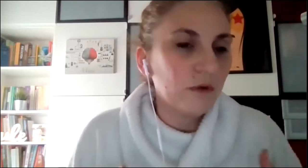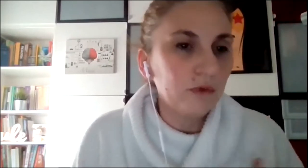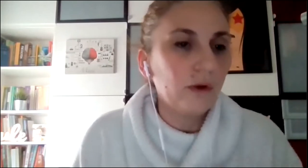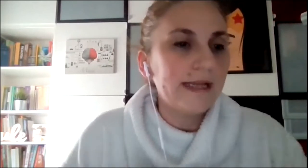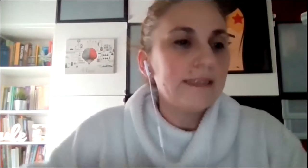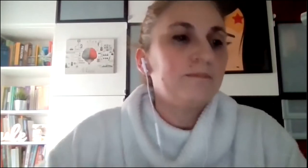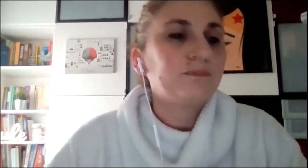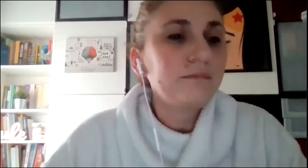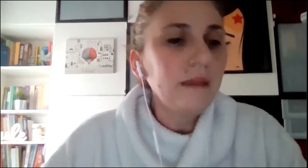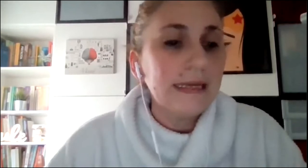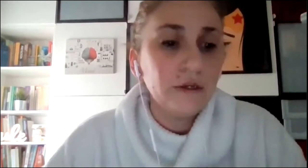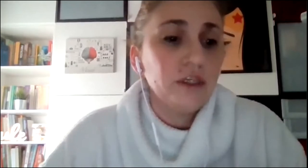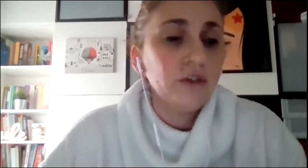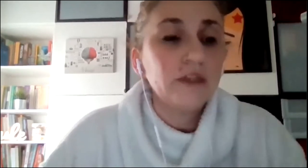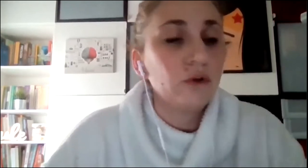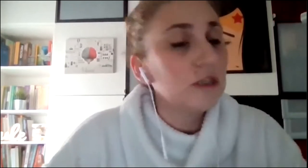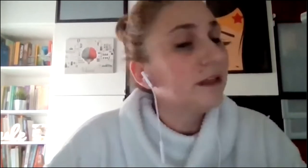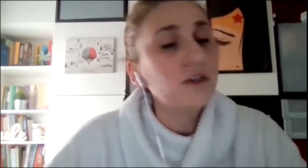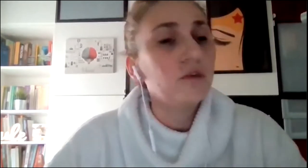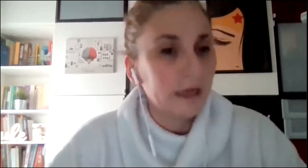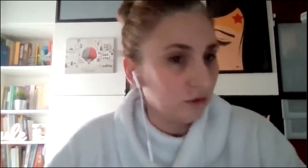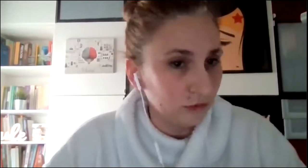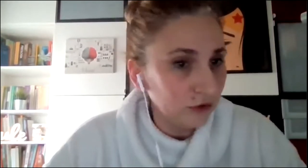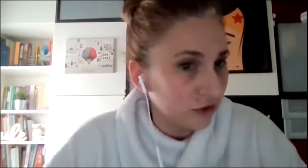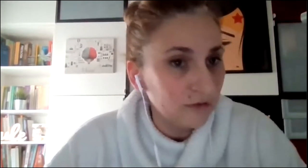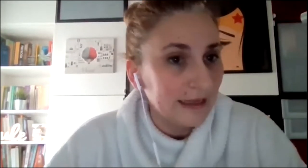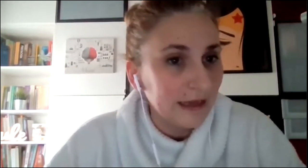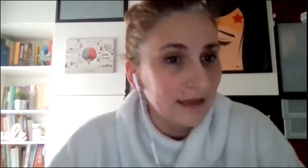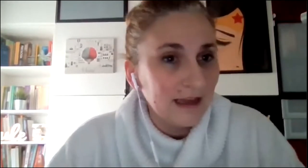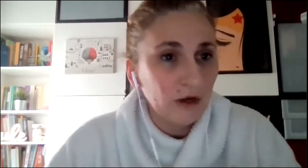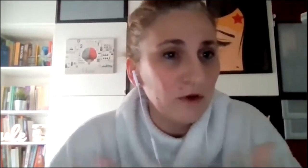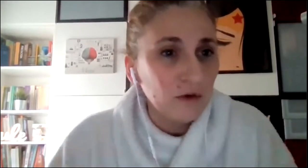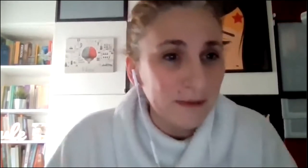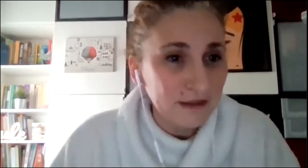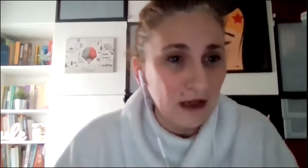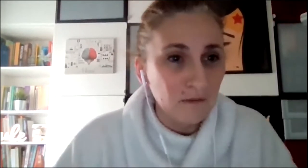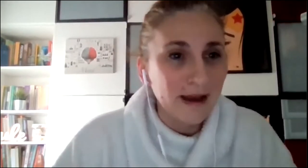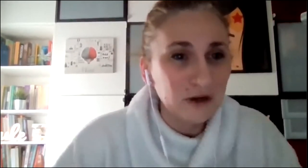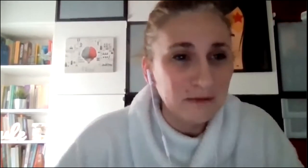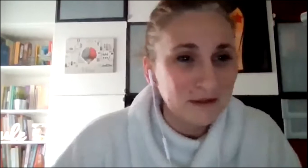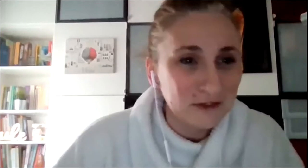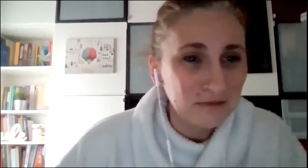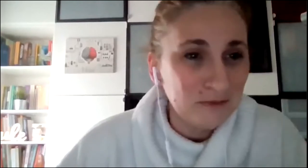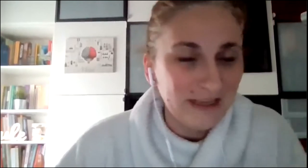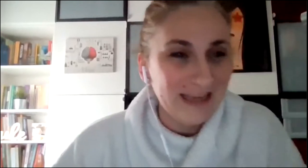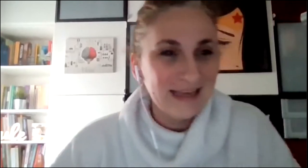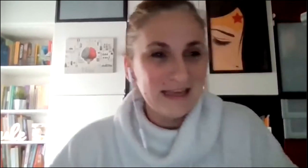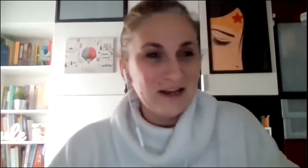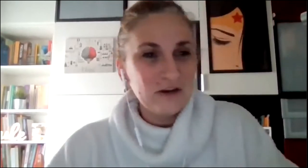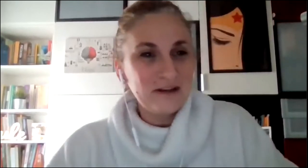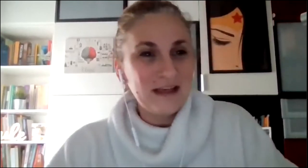cosas muy puntuales y yo entiendo que todos los espacios no son para todo el mundo, esto es verdad. A mí a lo mejor no me apetece ir a un bar, no me apetece ir a un sitio, pues